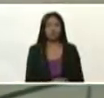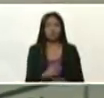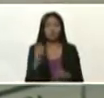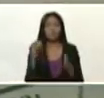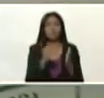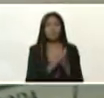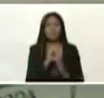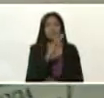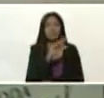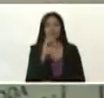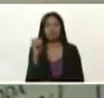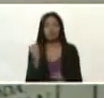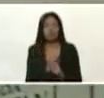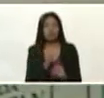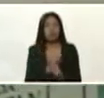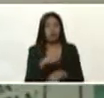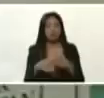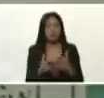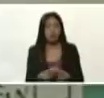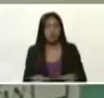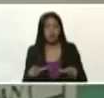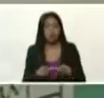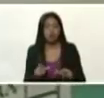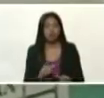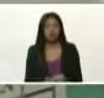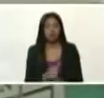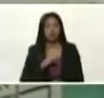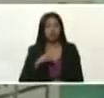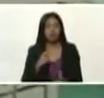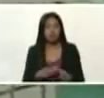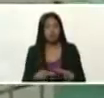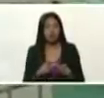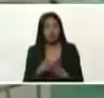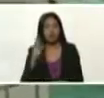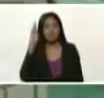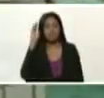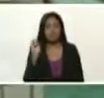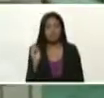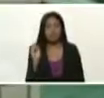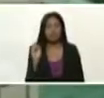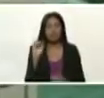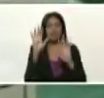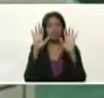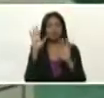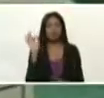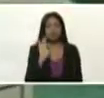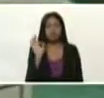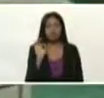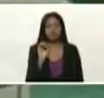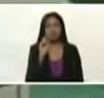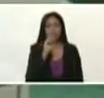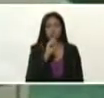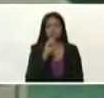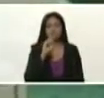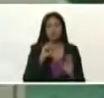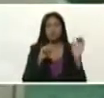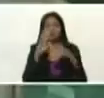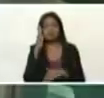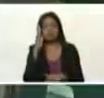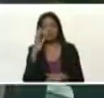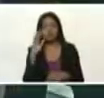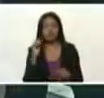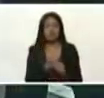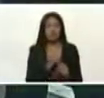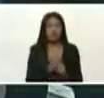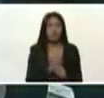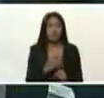1.500 trabajadores que tenemos en nuestra planta. Acá en esta de Petare tenemos el 10%, 115 trabajadores, que tienen